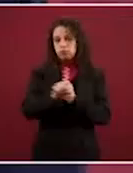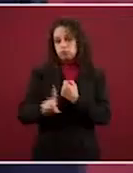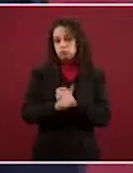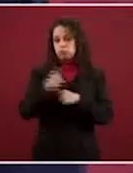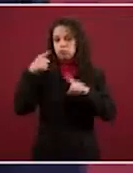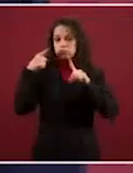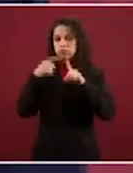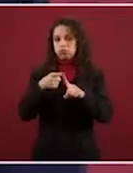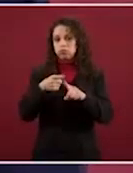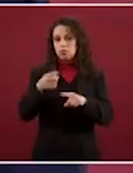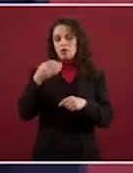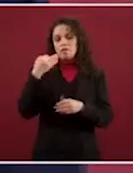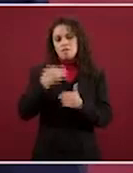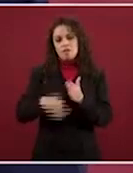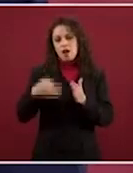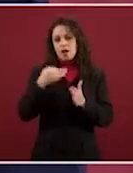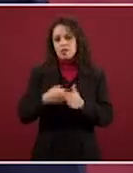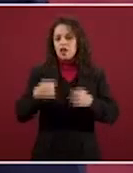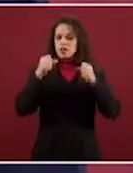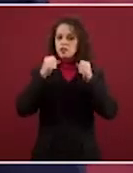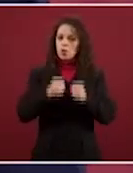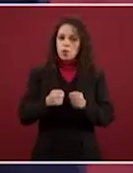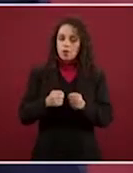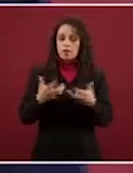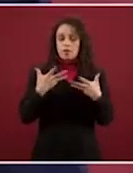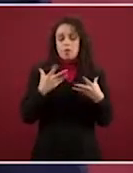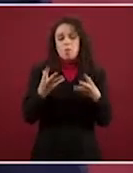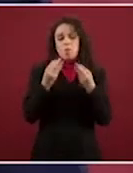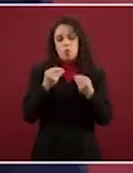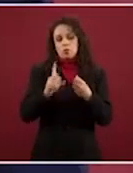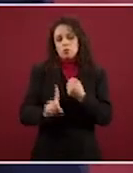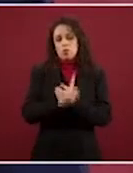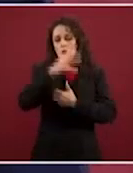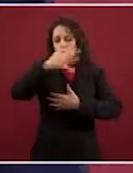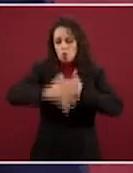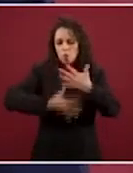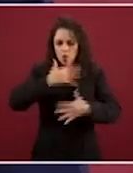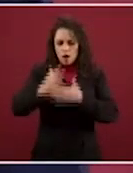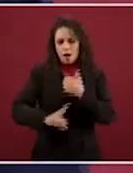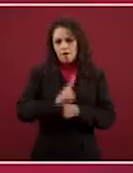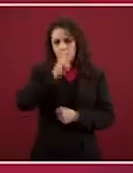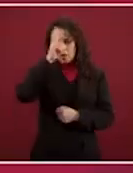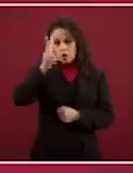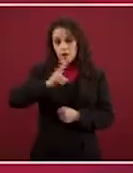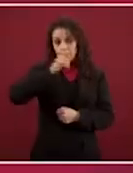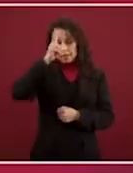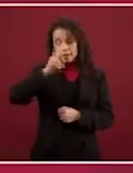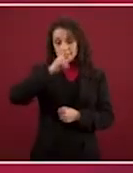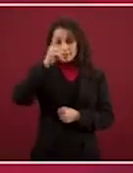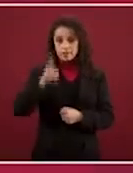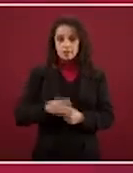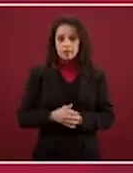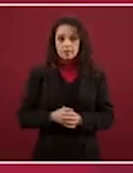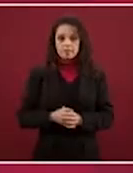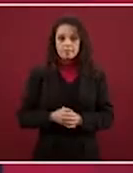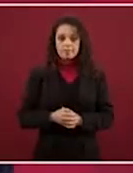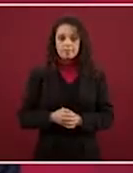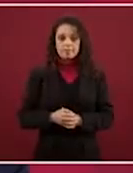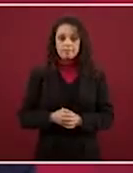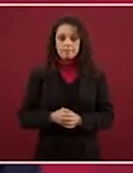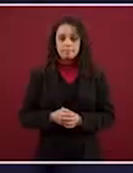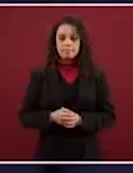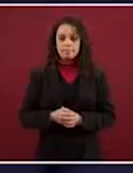inseguridad y de violencia, porque fue equivocada